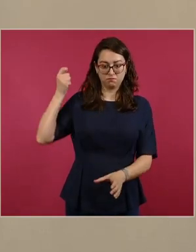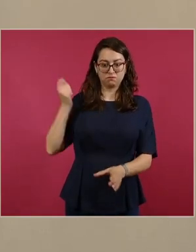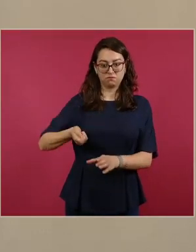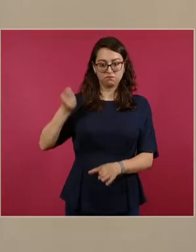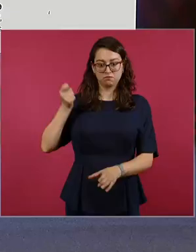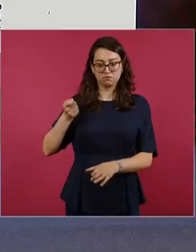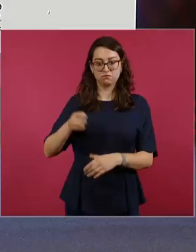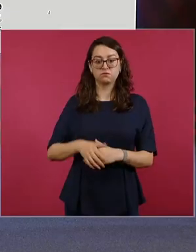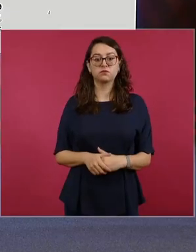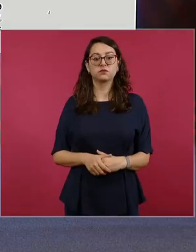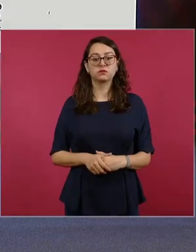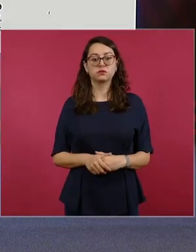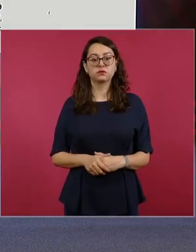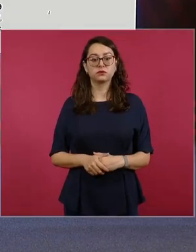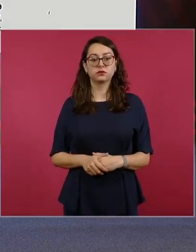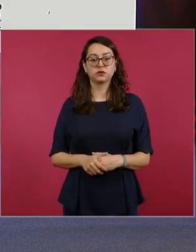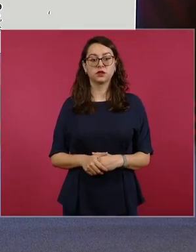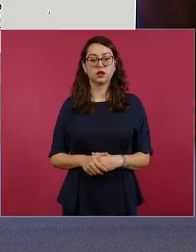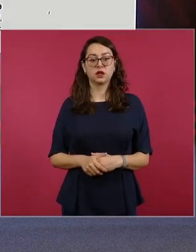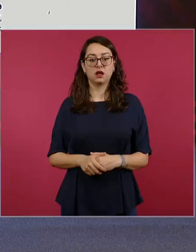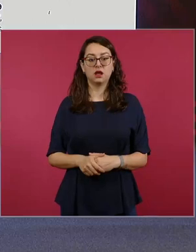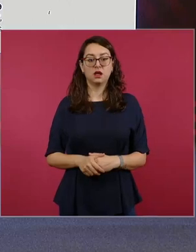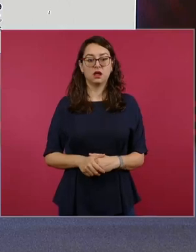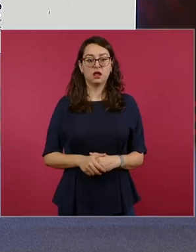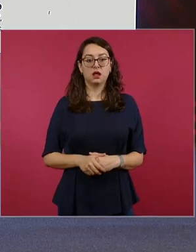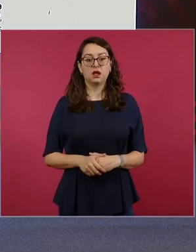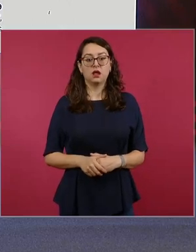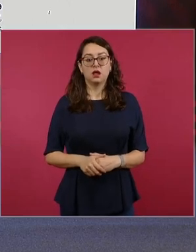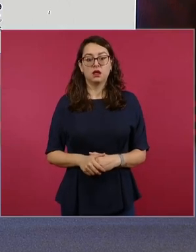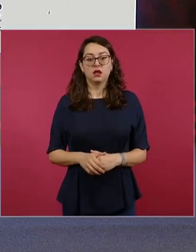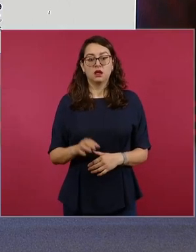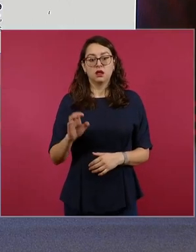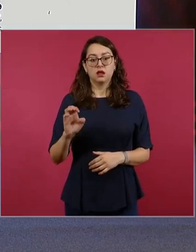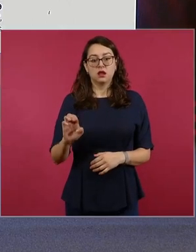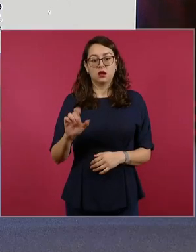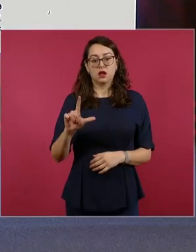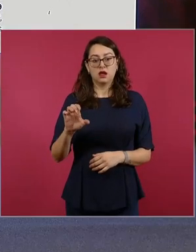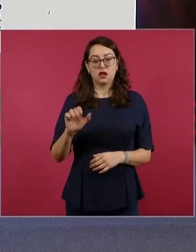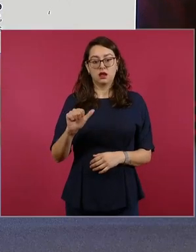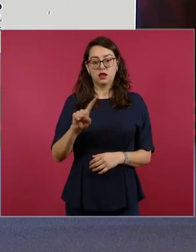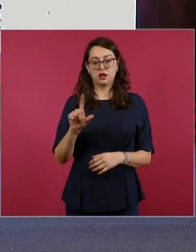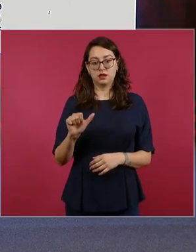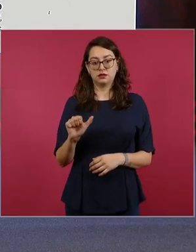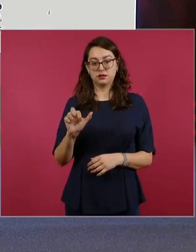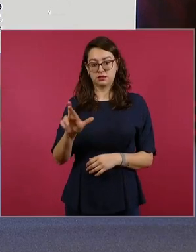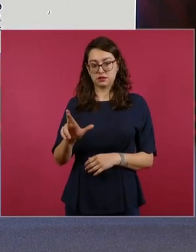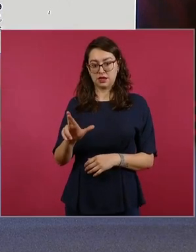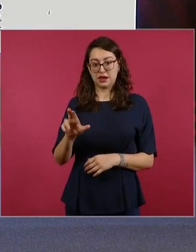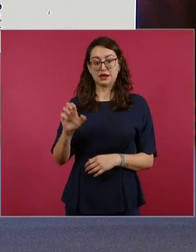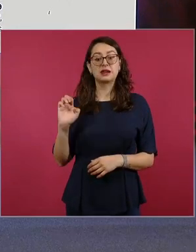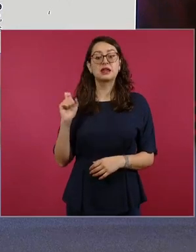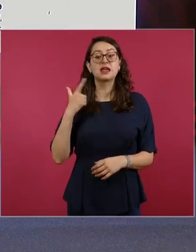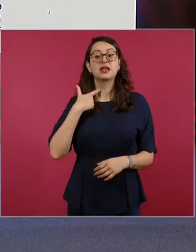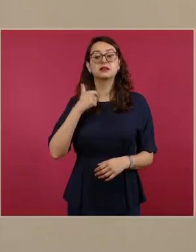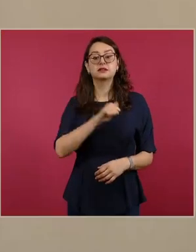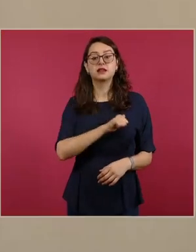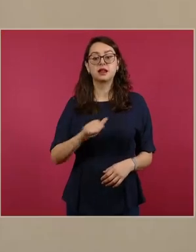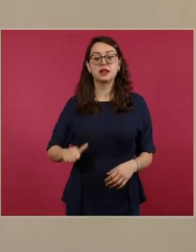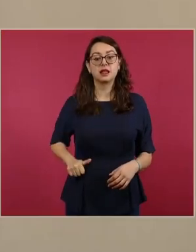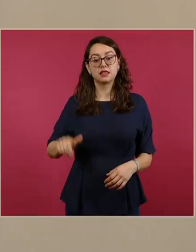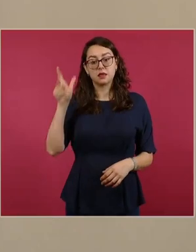años y dos meses y veinte días de prisión. Se trata de Eleazar N., exalcalde de Pachuca,